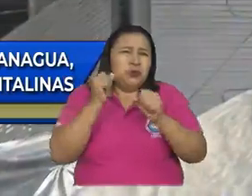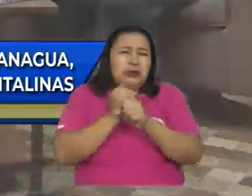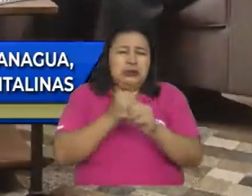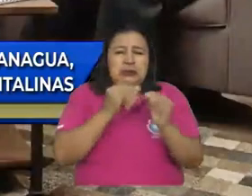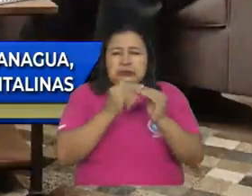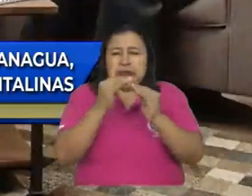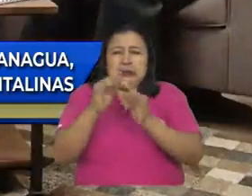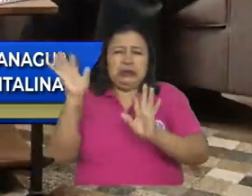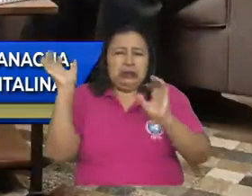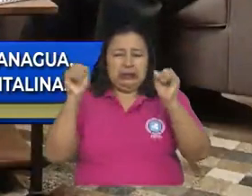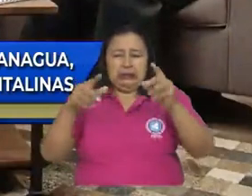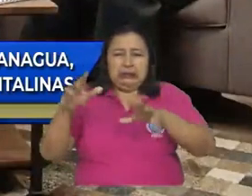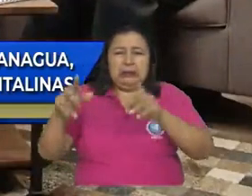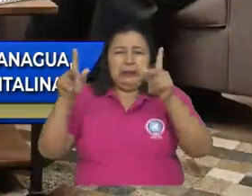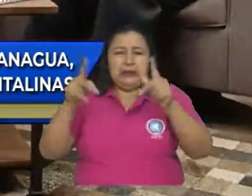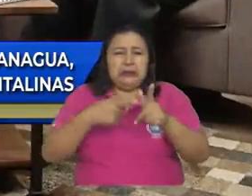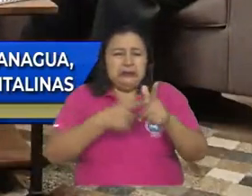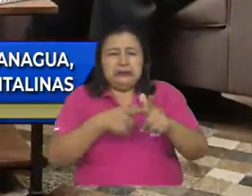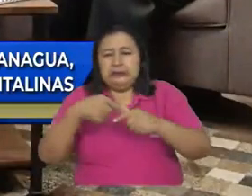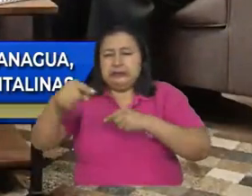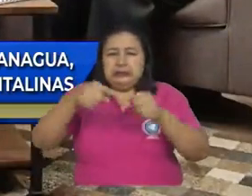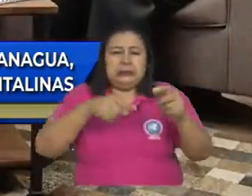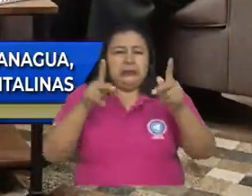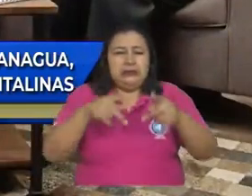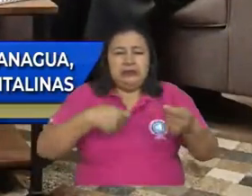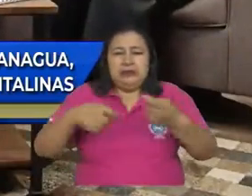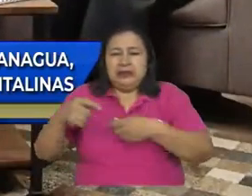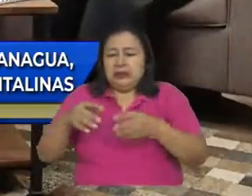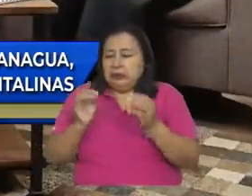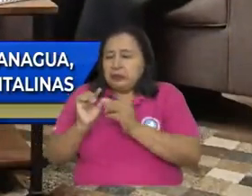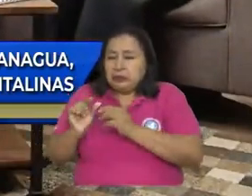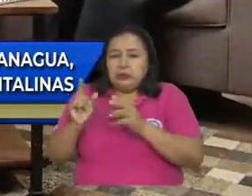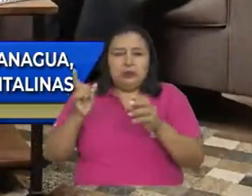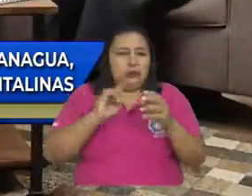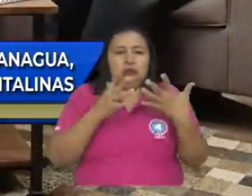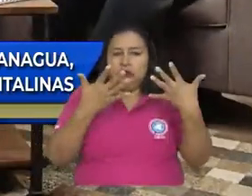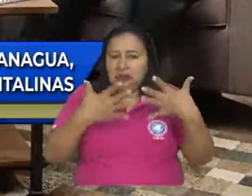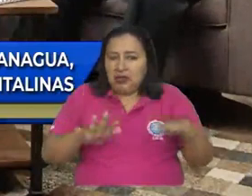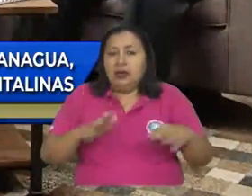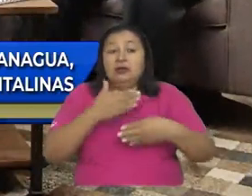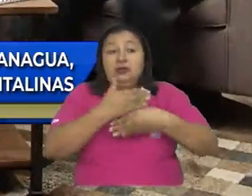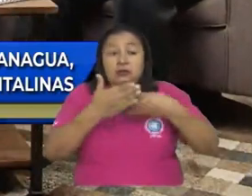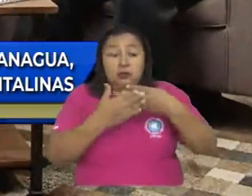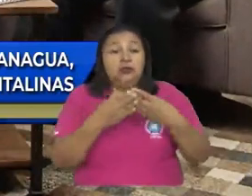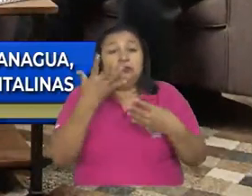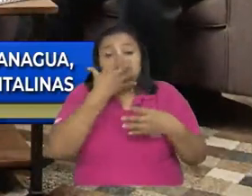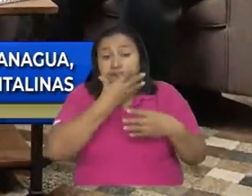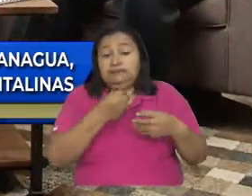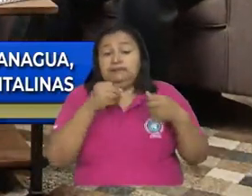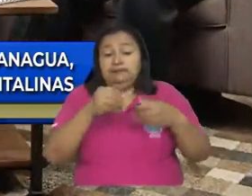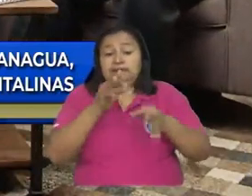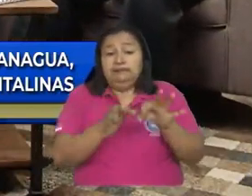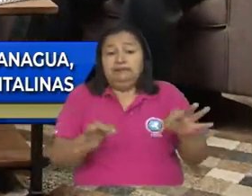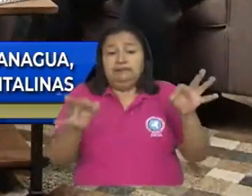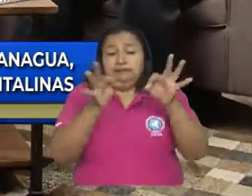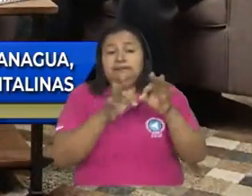y canasto, tramo y gente corriendo, tramo y gente vendiendo en un rincón. Ya hay construcciones muy importantes